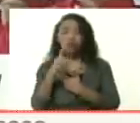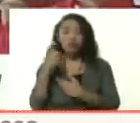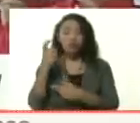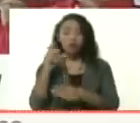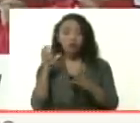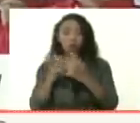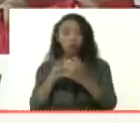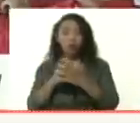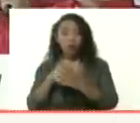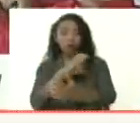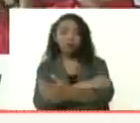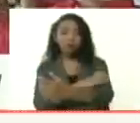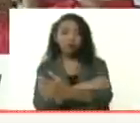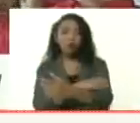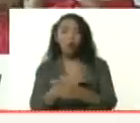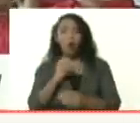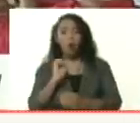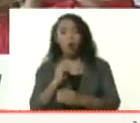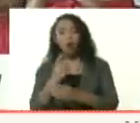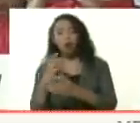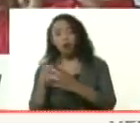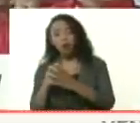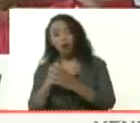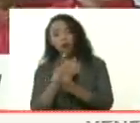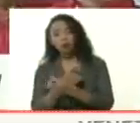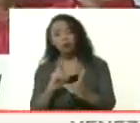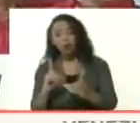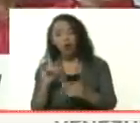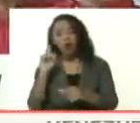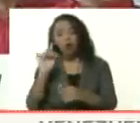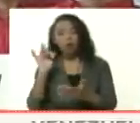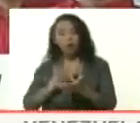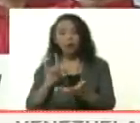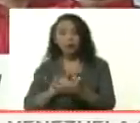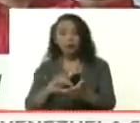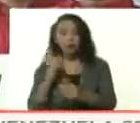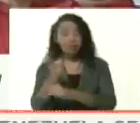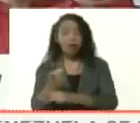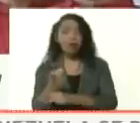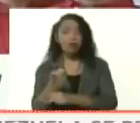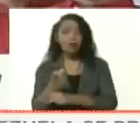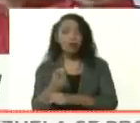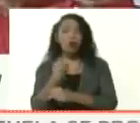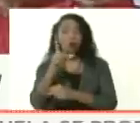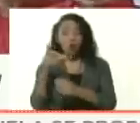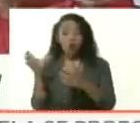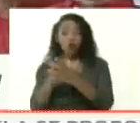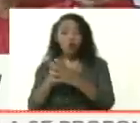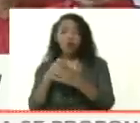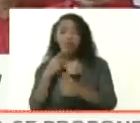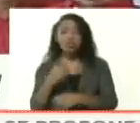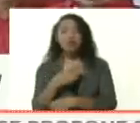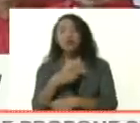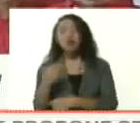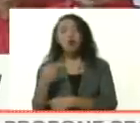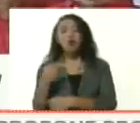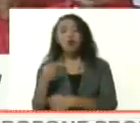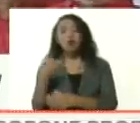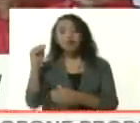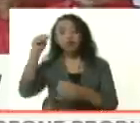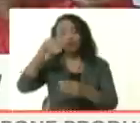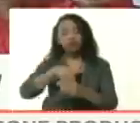oposición que debe participar. Un sector que, por cierto, dice que no va a estar en la Asamblea